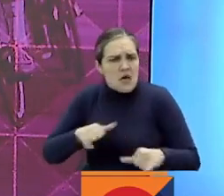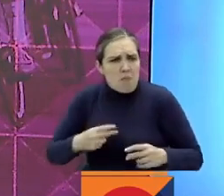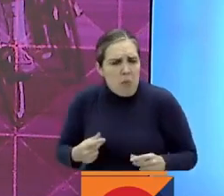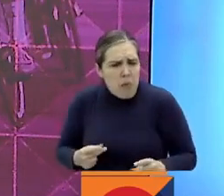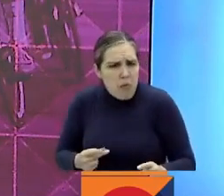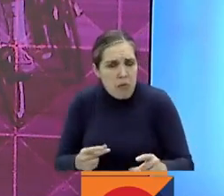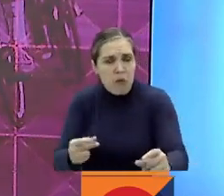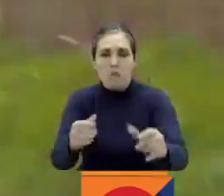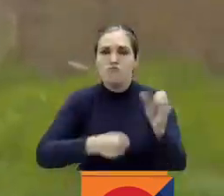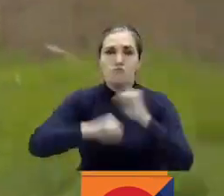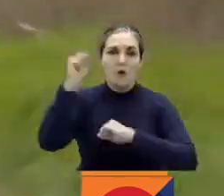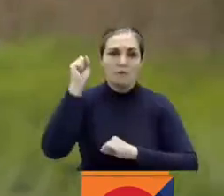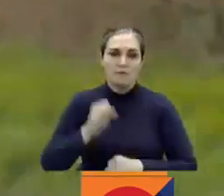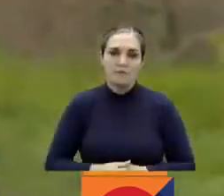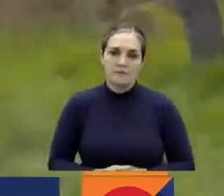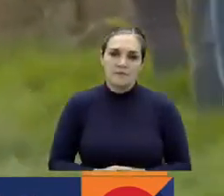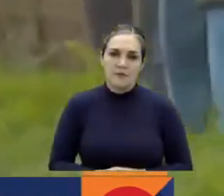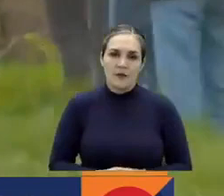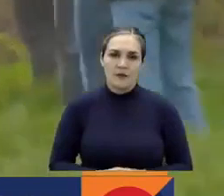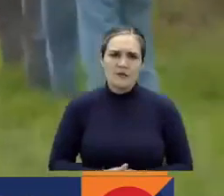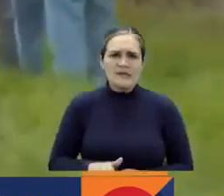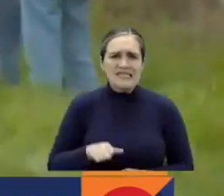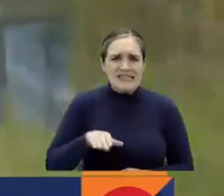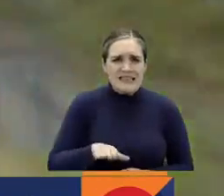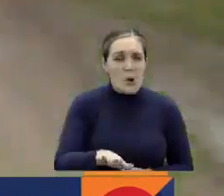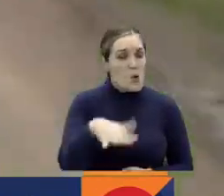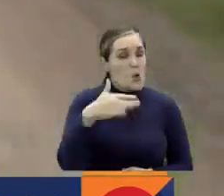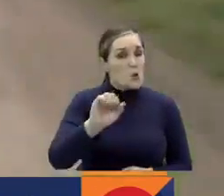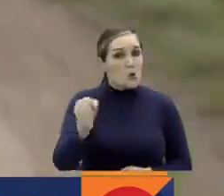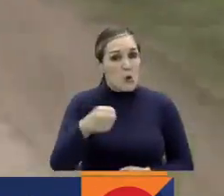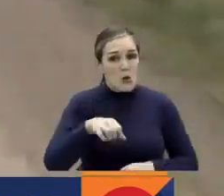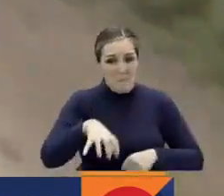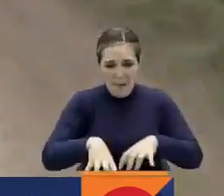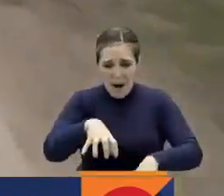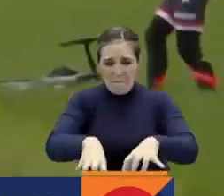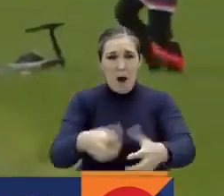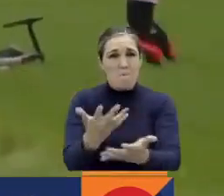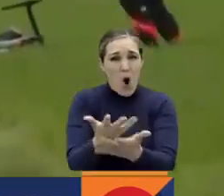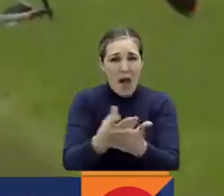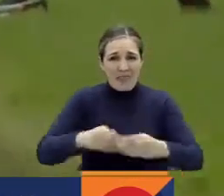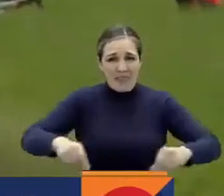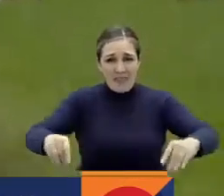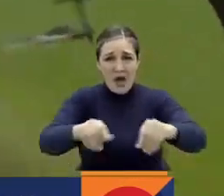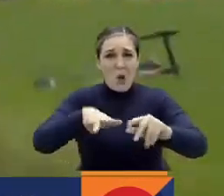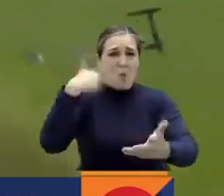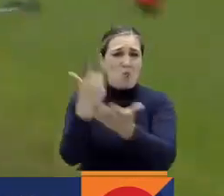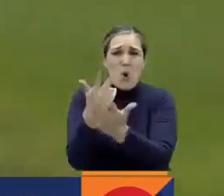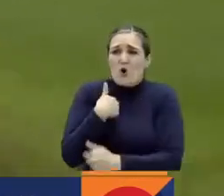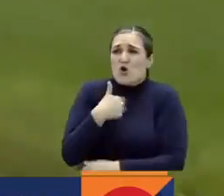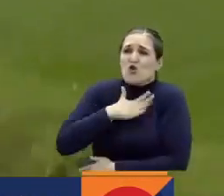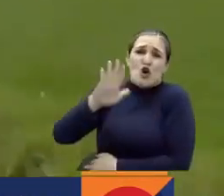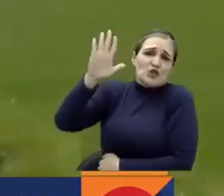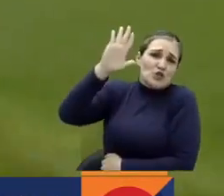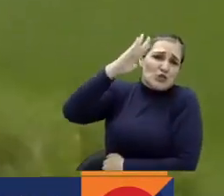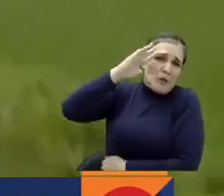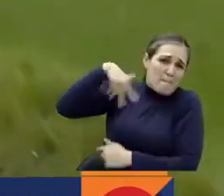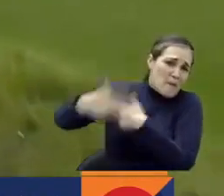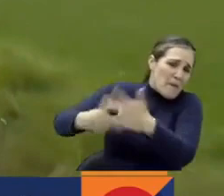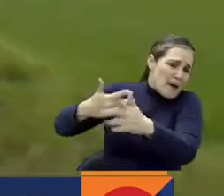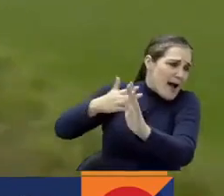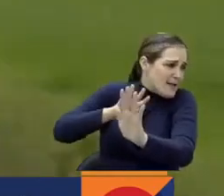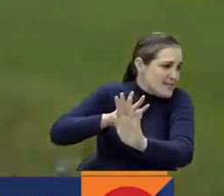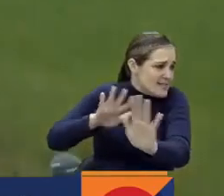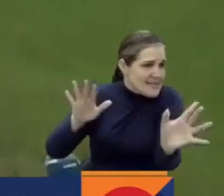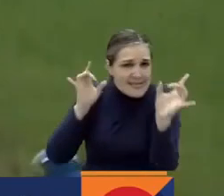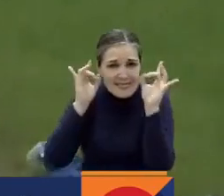sprint final. Ruta compleja entre adoquines mojados y barro. ¡Uy, Dios! Se nos cayeron, se